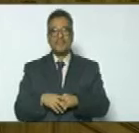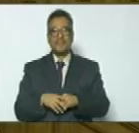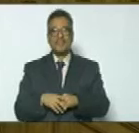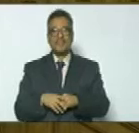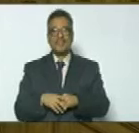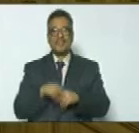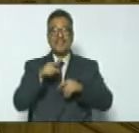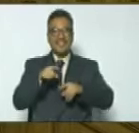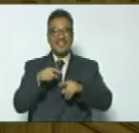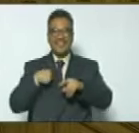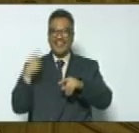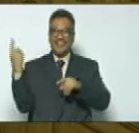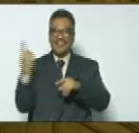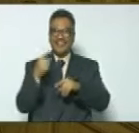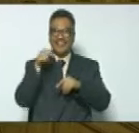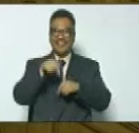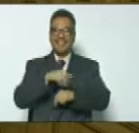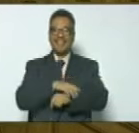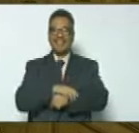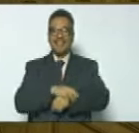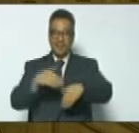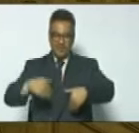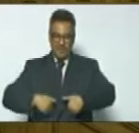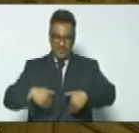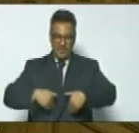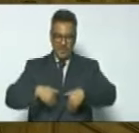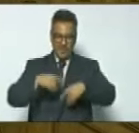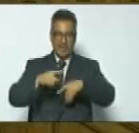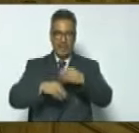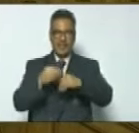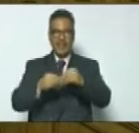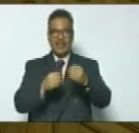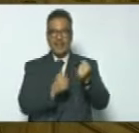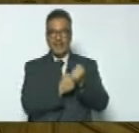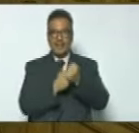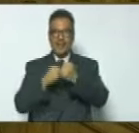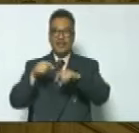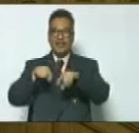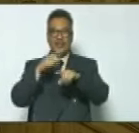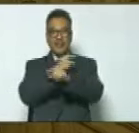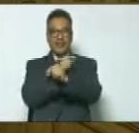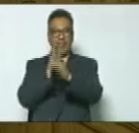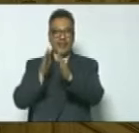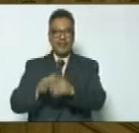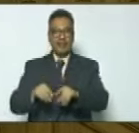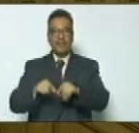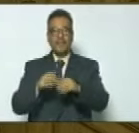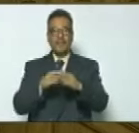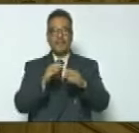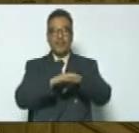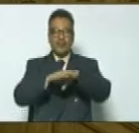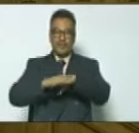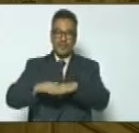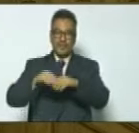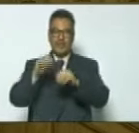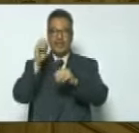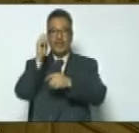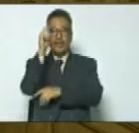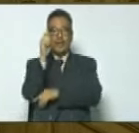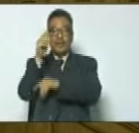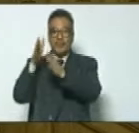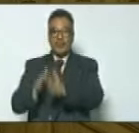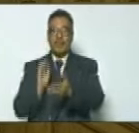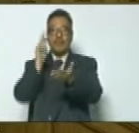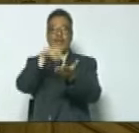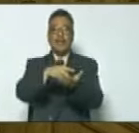Se han asomado, ¿verdad? Refuerzo de Venezuela, ¿vale? Orden, diputados. Mira, fueron